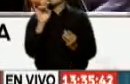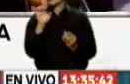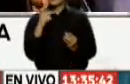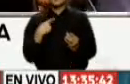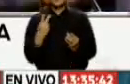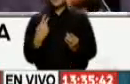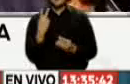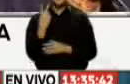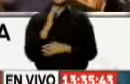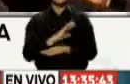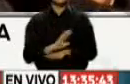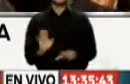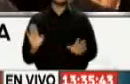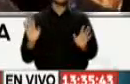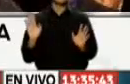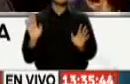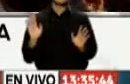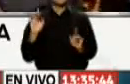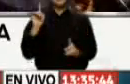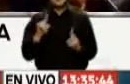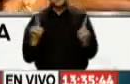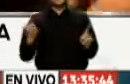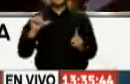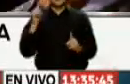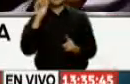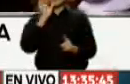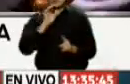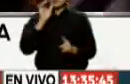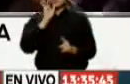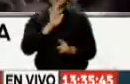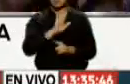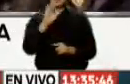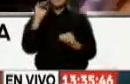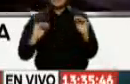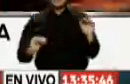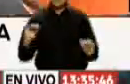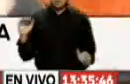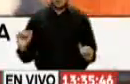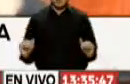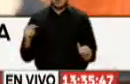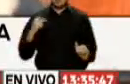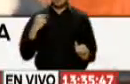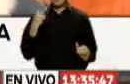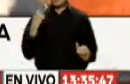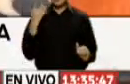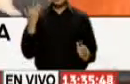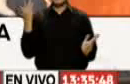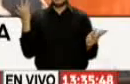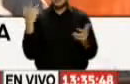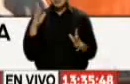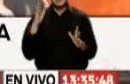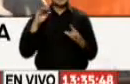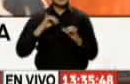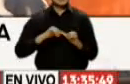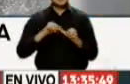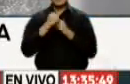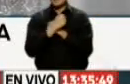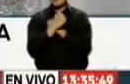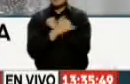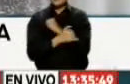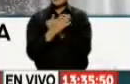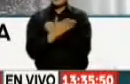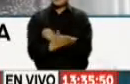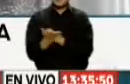yo. Y de ahí pues vienen algunos otros artistas que son menores que nosotros y que estamos haciendo patria.